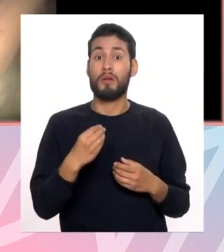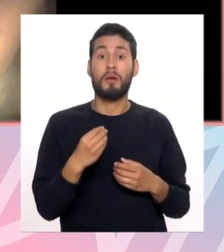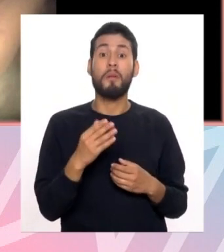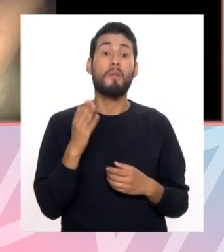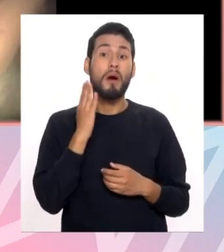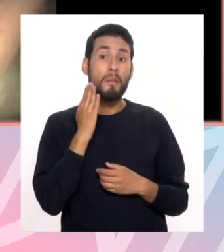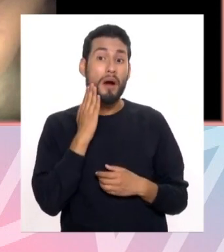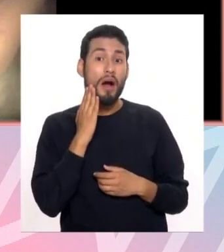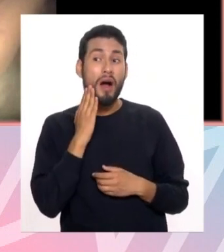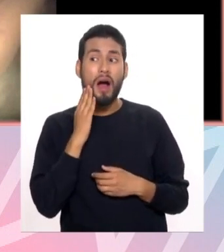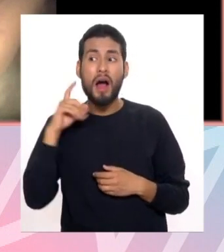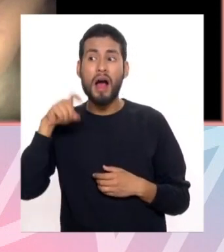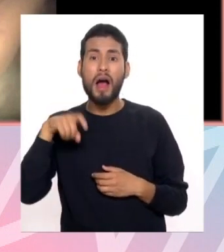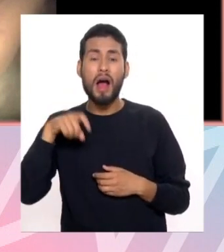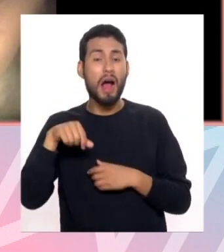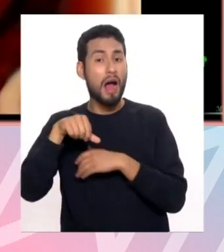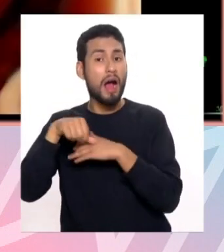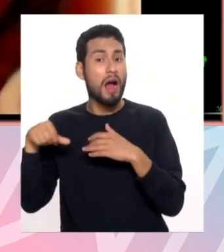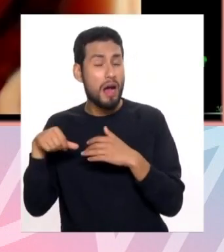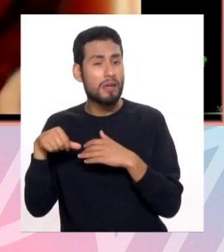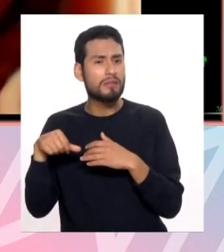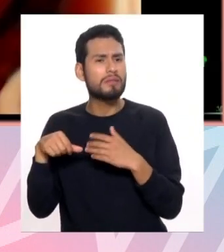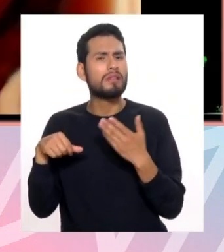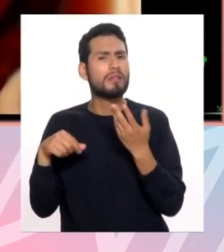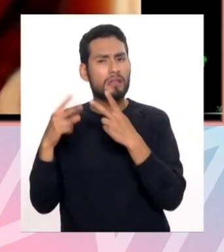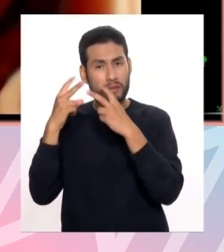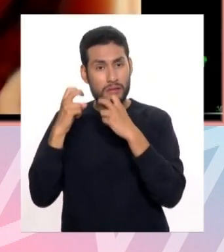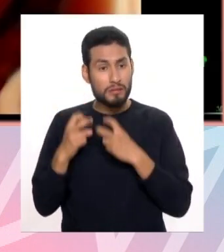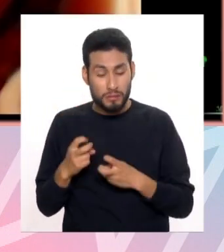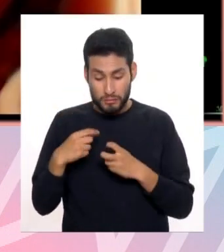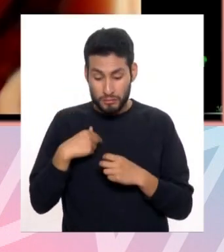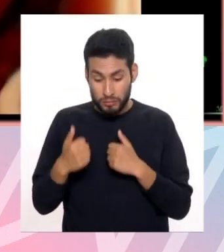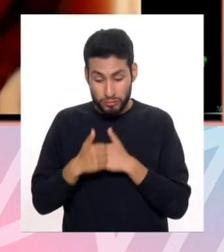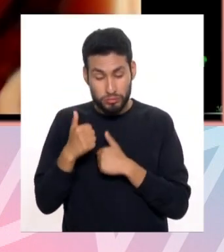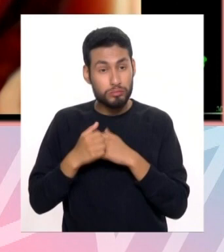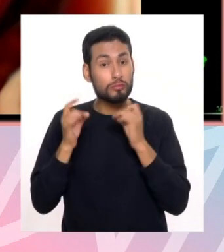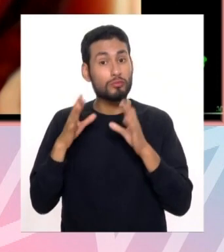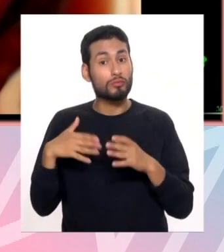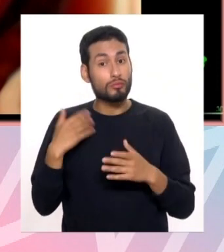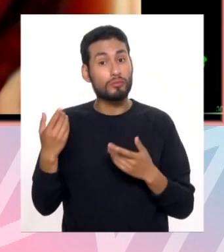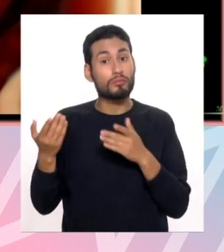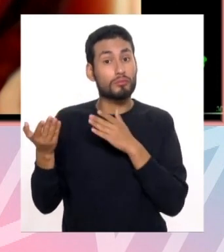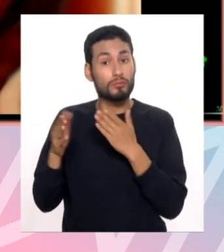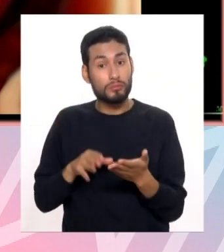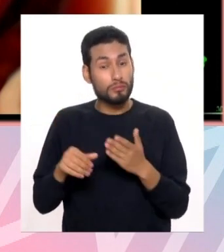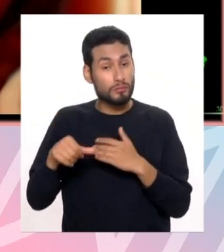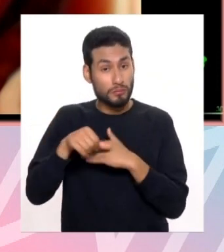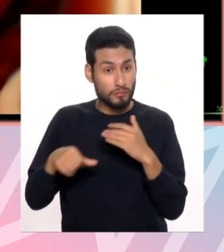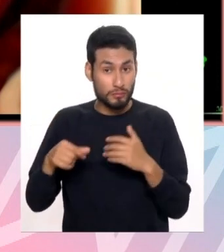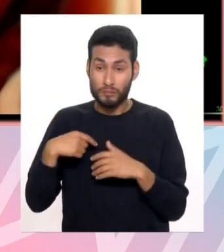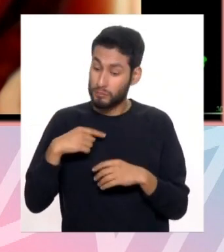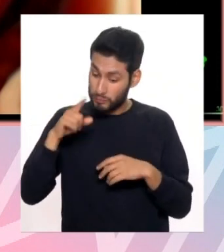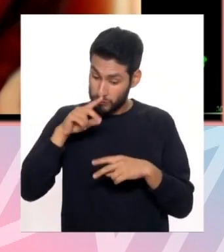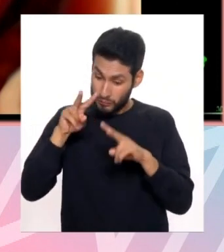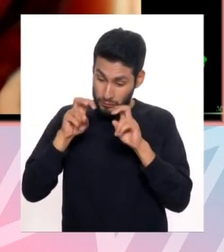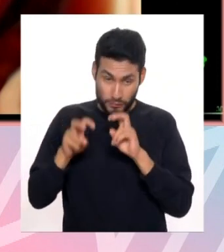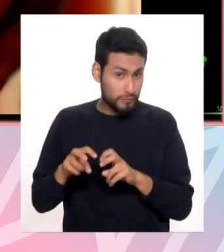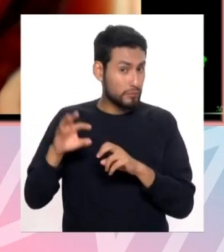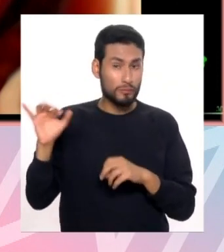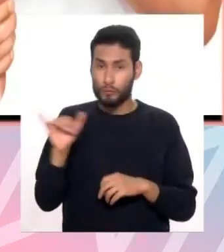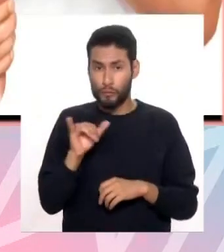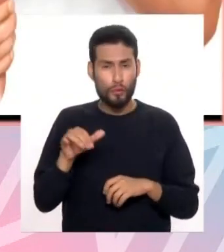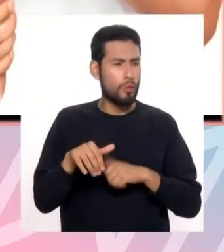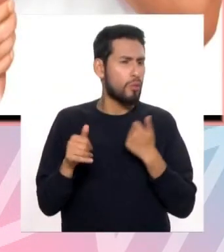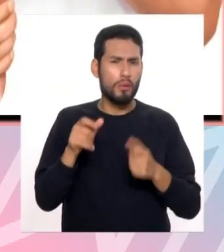madre necesita para poder ser operada es la evaluación de riesgo quirúrgico como cualquier otra paciente, es decir, se le hace exactamente lo mismo